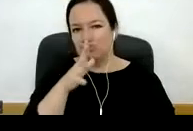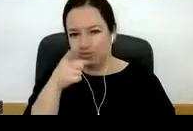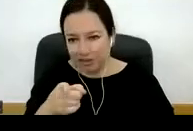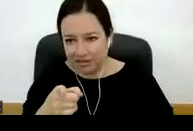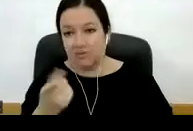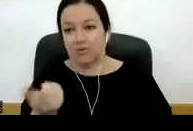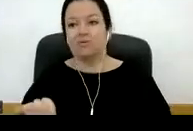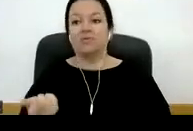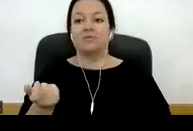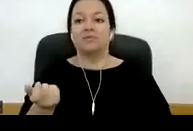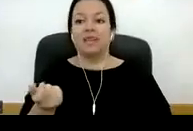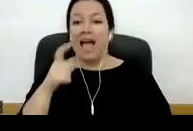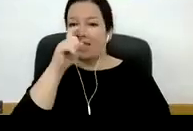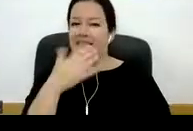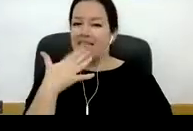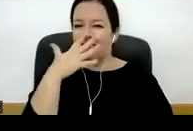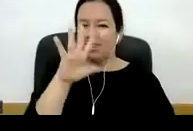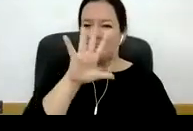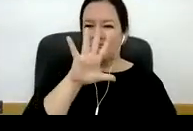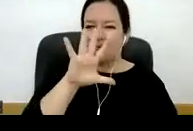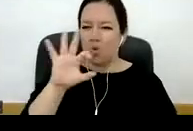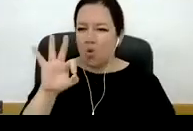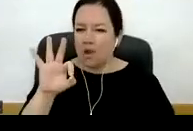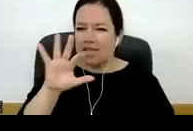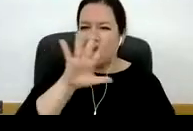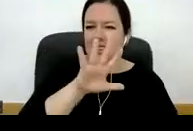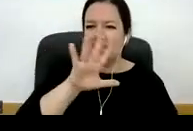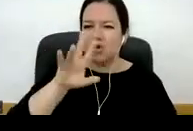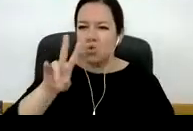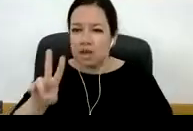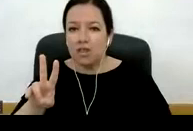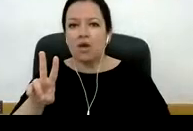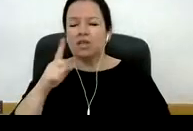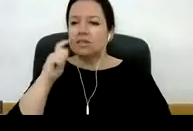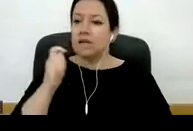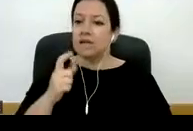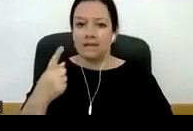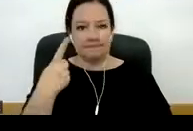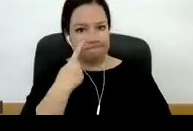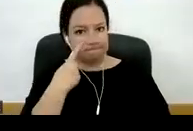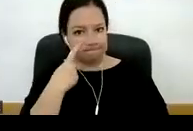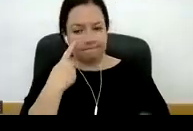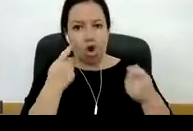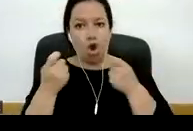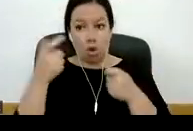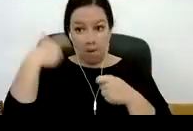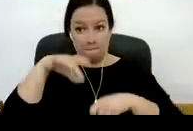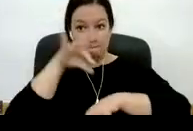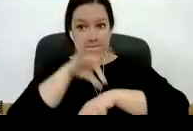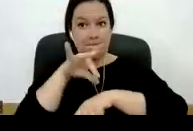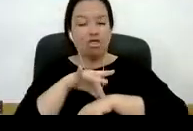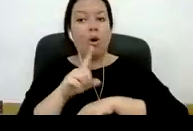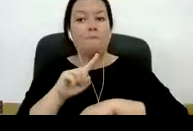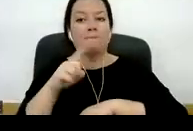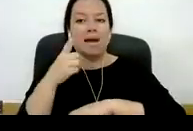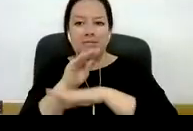motivo por el que sobre los 50, 52 años es cuando en los centros de atención primaria hemos de vigilar más, sobre todo porque es el momento en el que va a